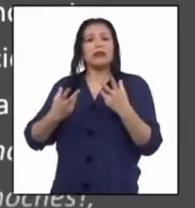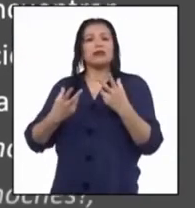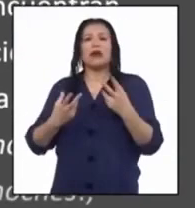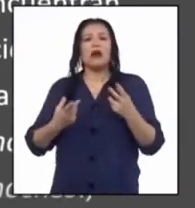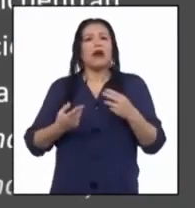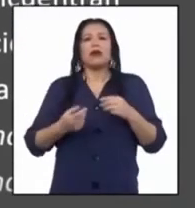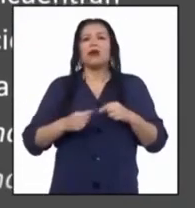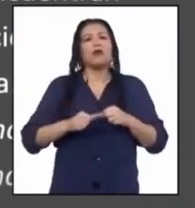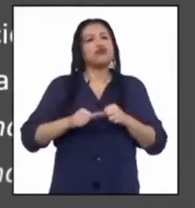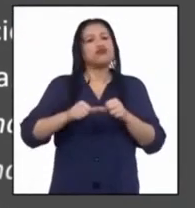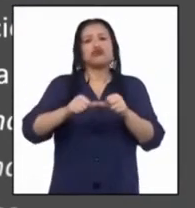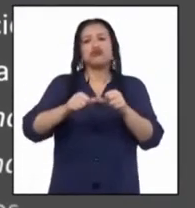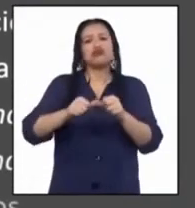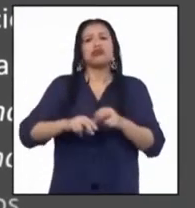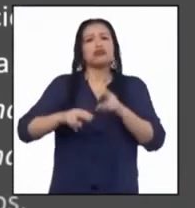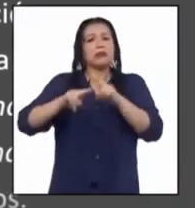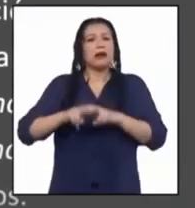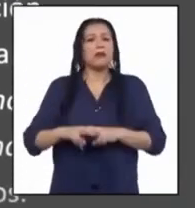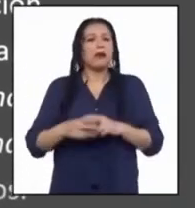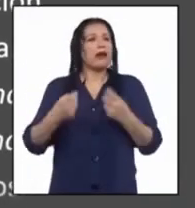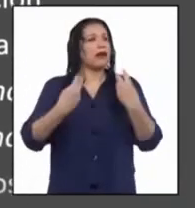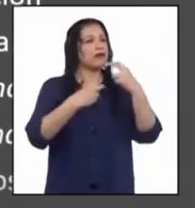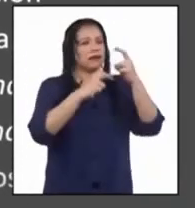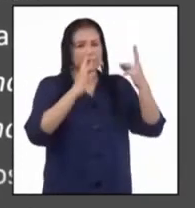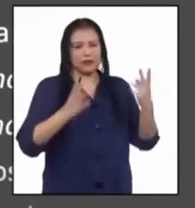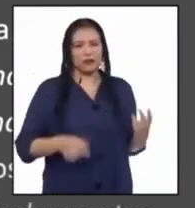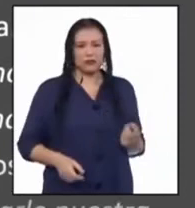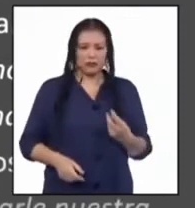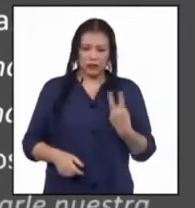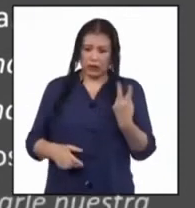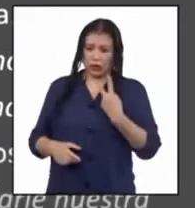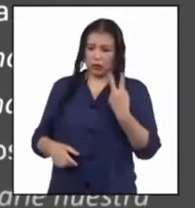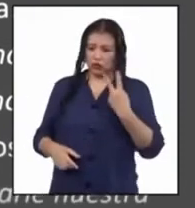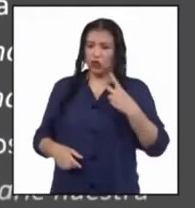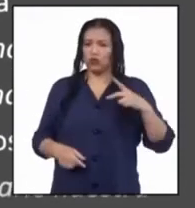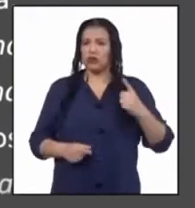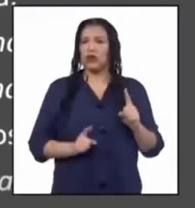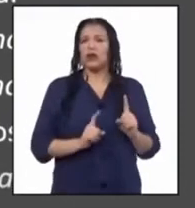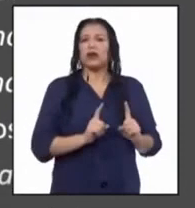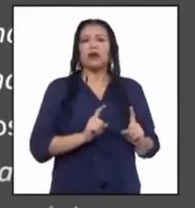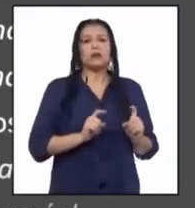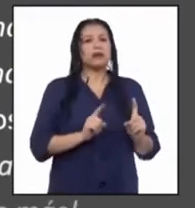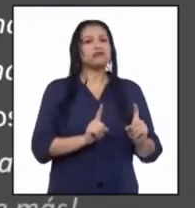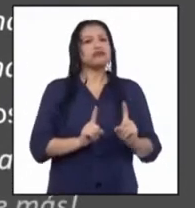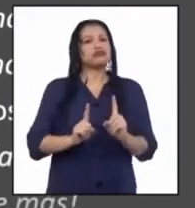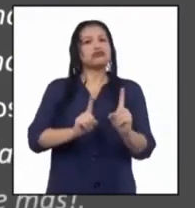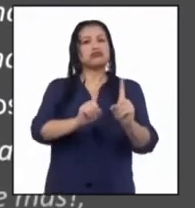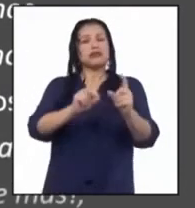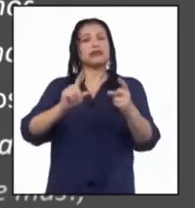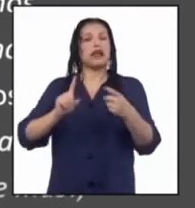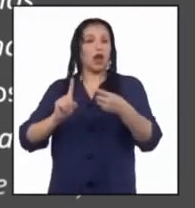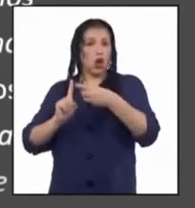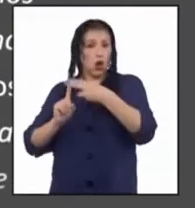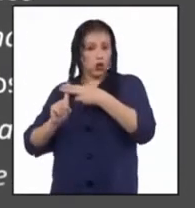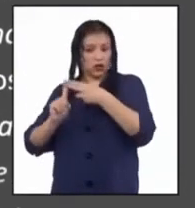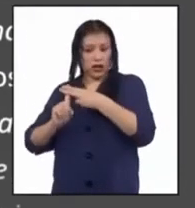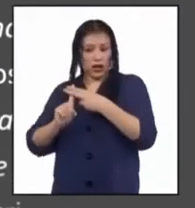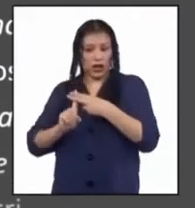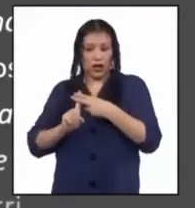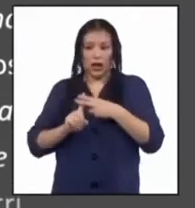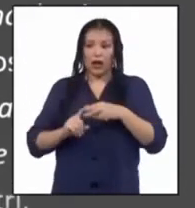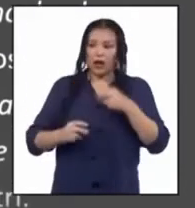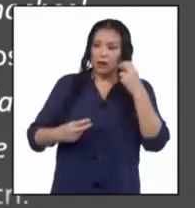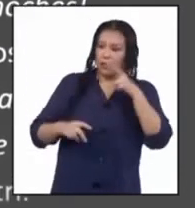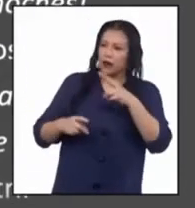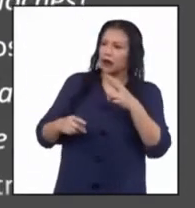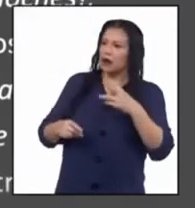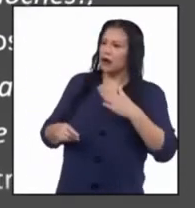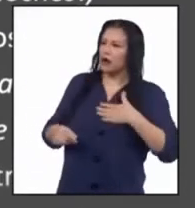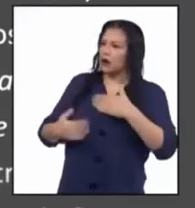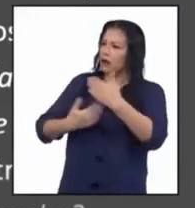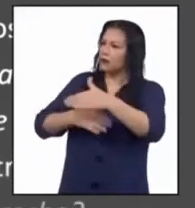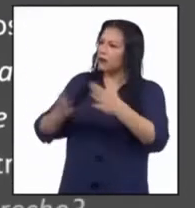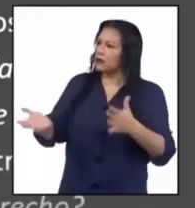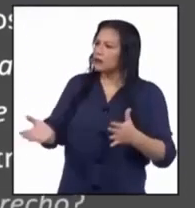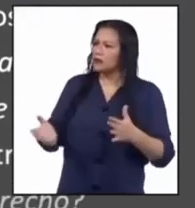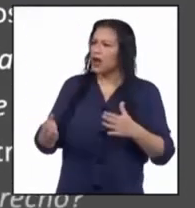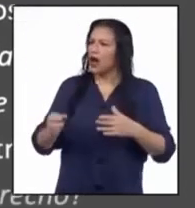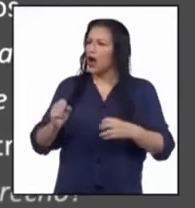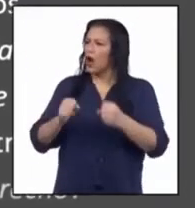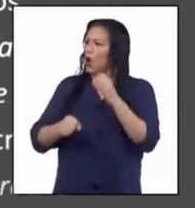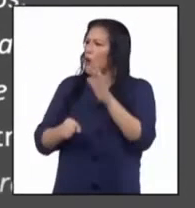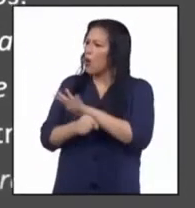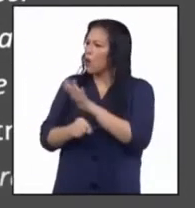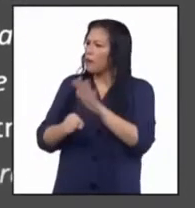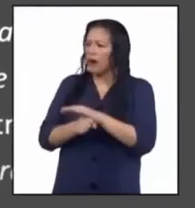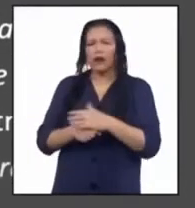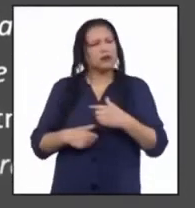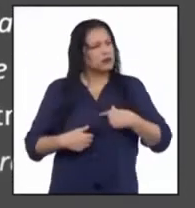paseo. Los dos chicos caminan hasta su hotel y al llegar encuentran que su habitación está ocupada. Dijimos